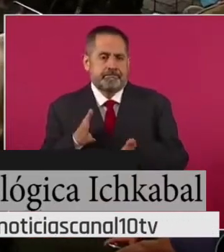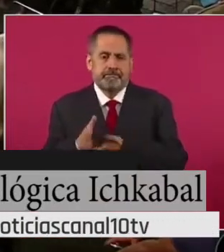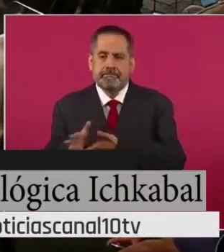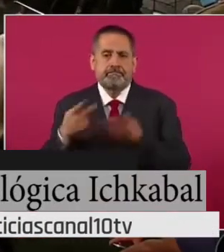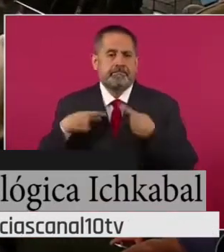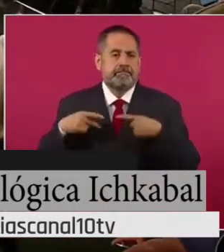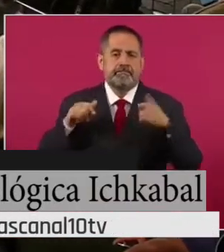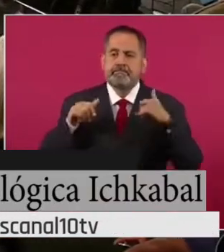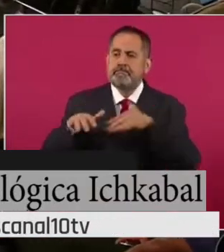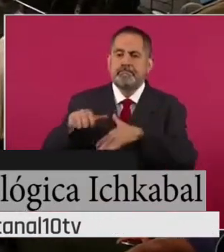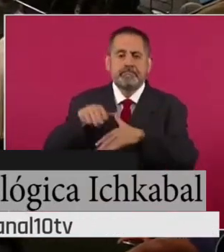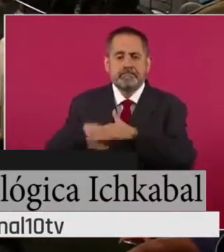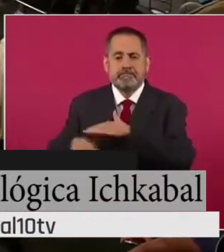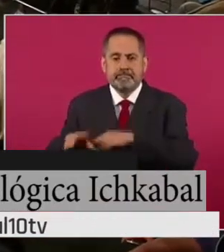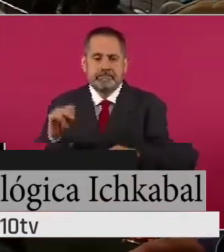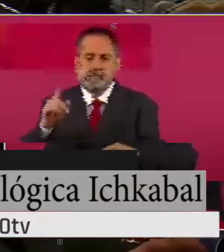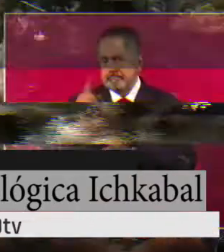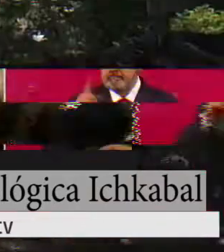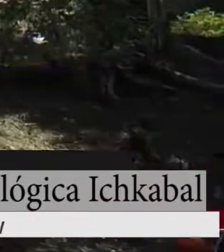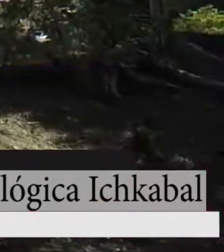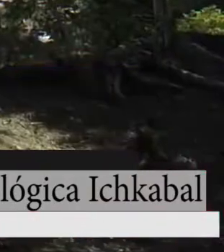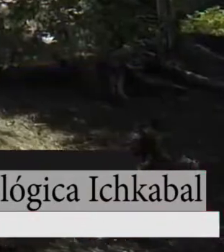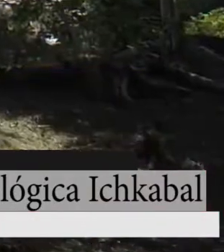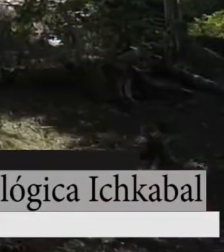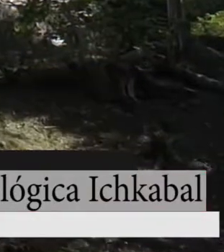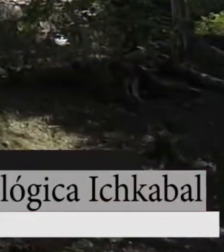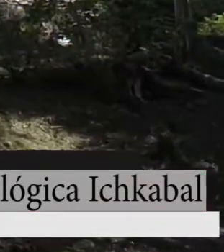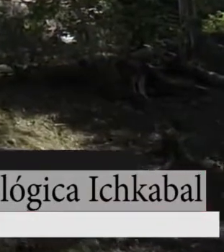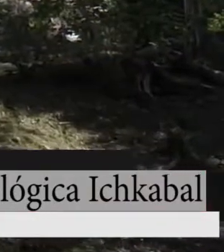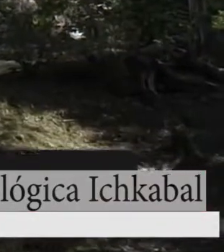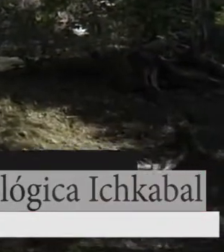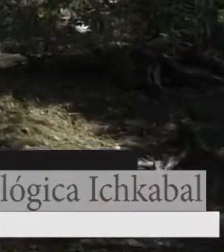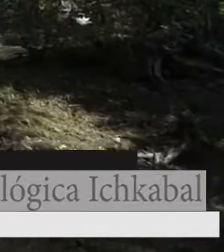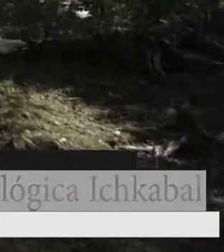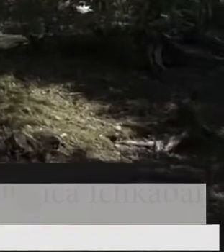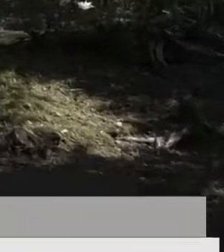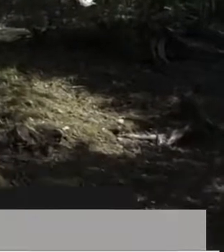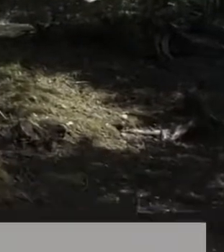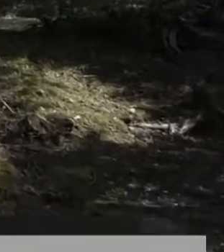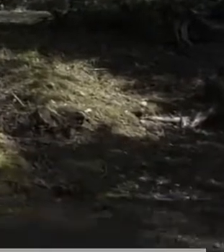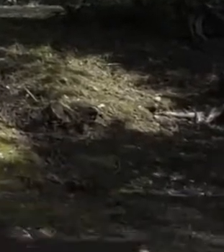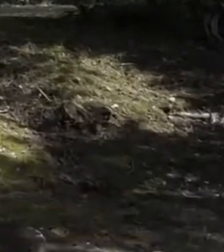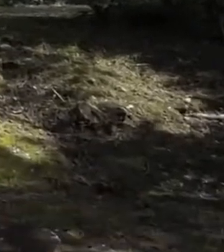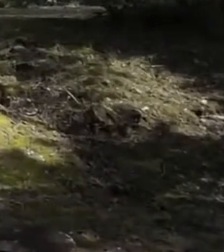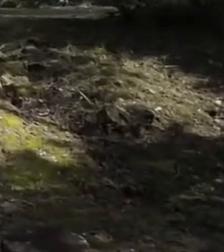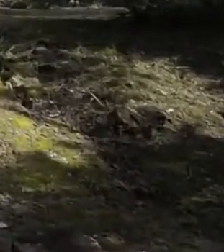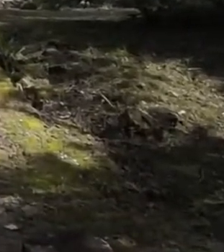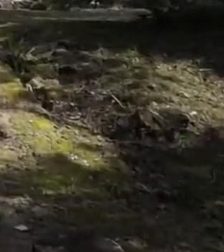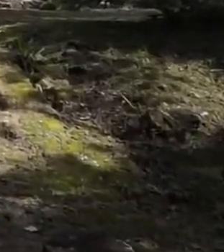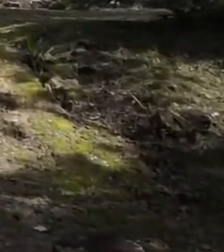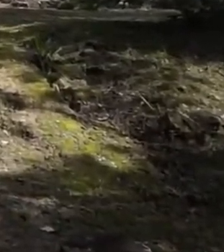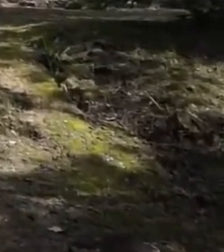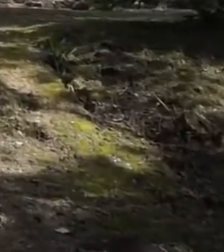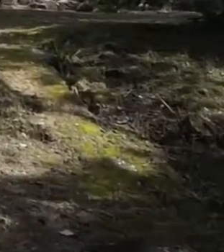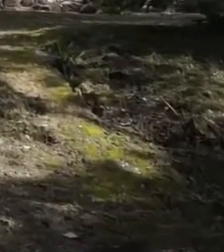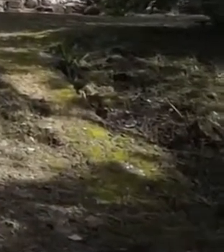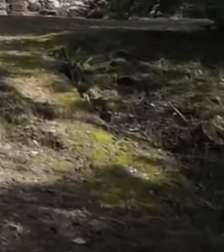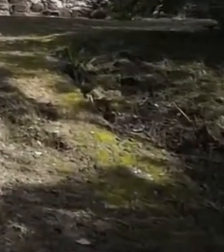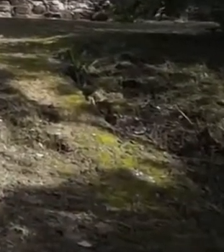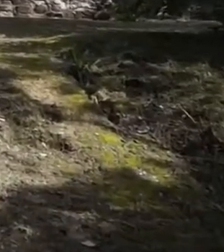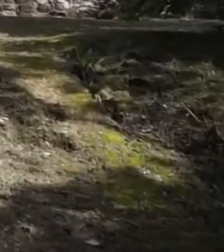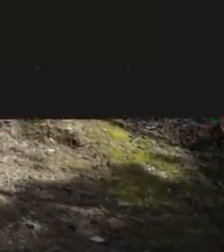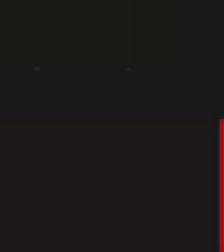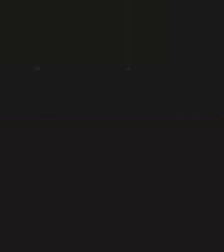donde añadió que dicho proyecto forma parte de la labor de salvamento arqueológico que esta dependencia realiza a la par de la construcción del proyecto